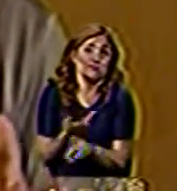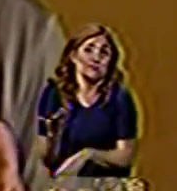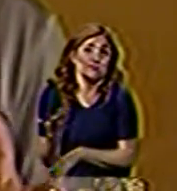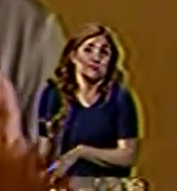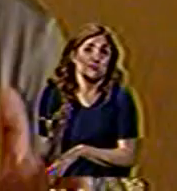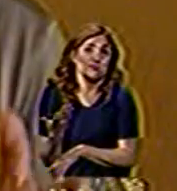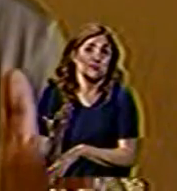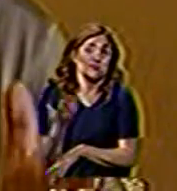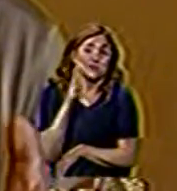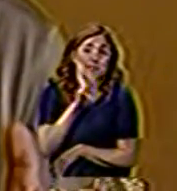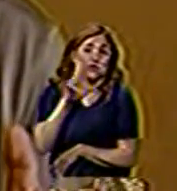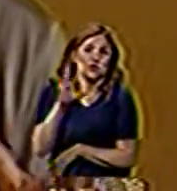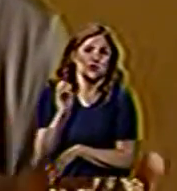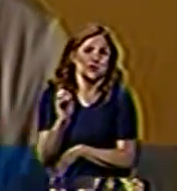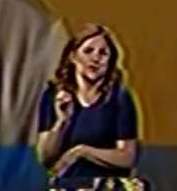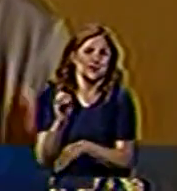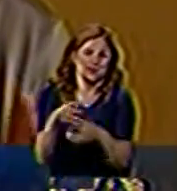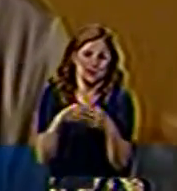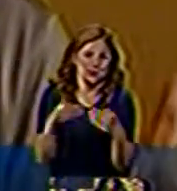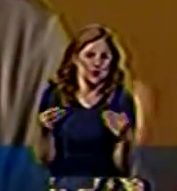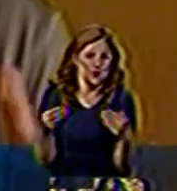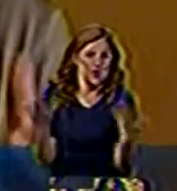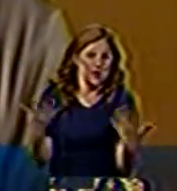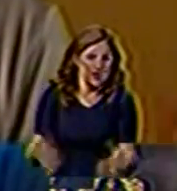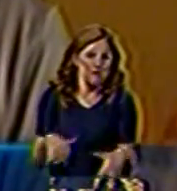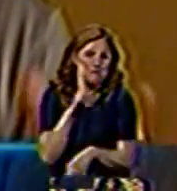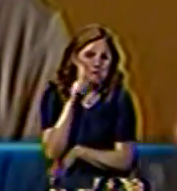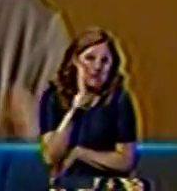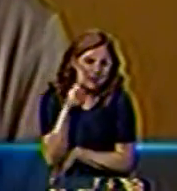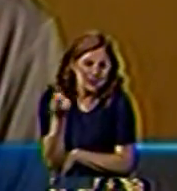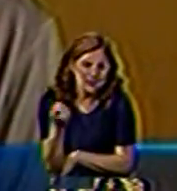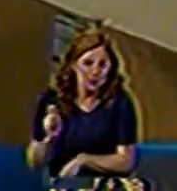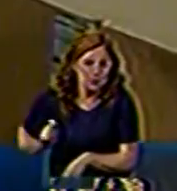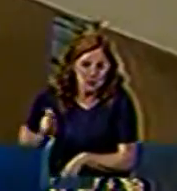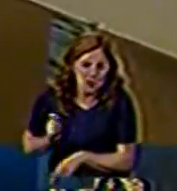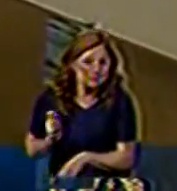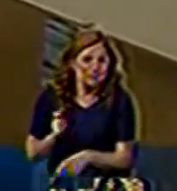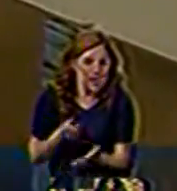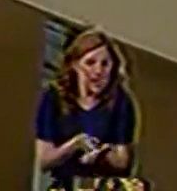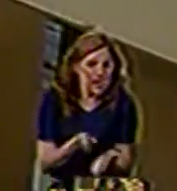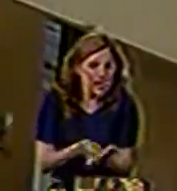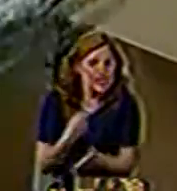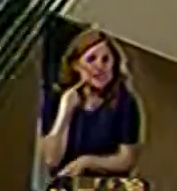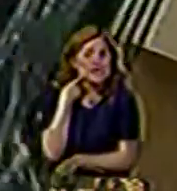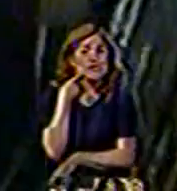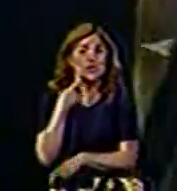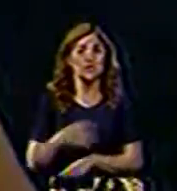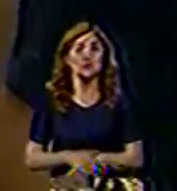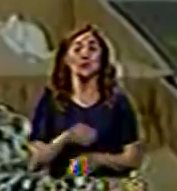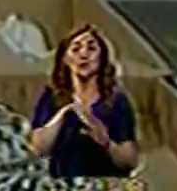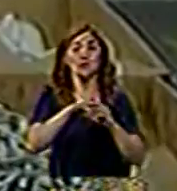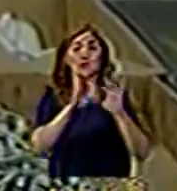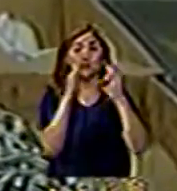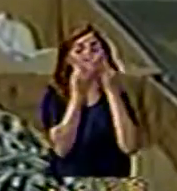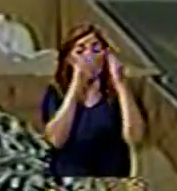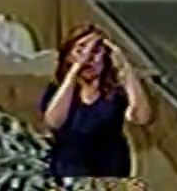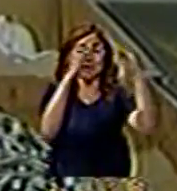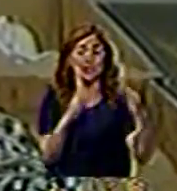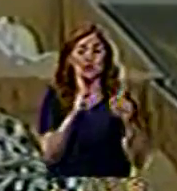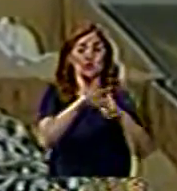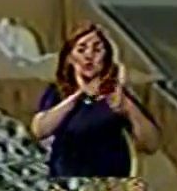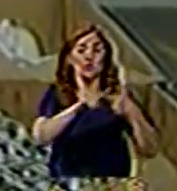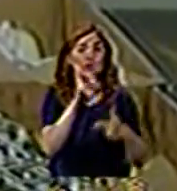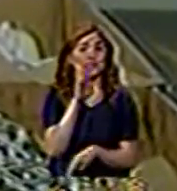de 330 dólares entre las dos partes en comparación. Pero el INE dice que el ingreso de hogar promedio real es